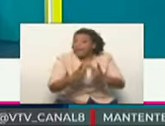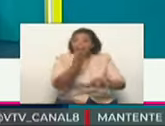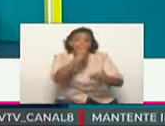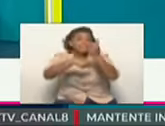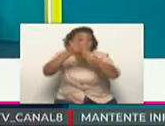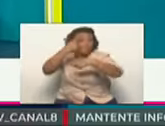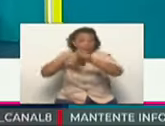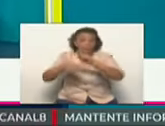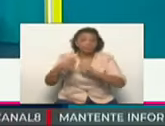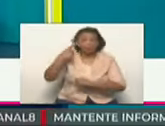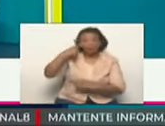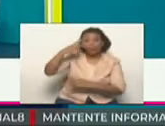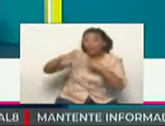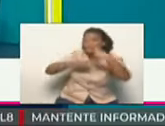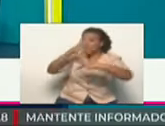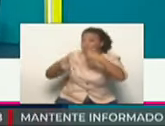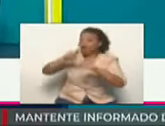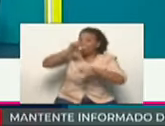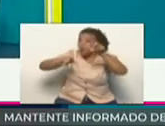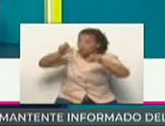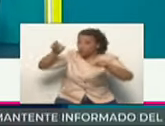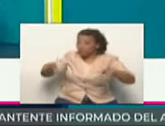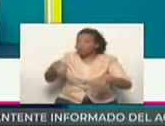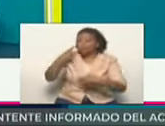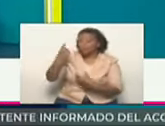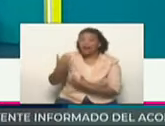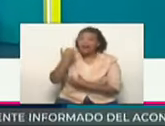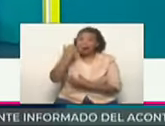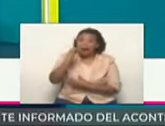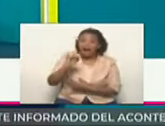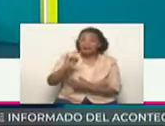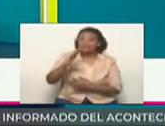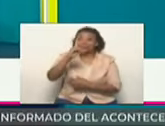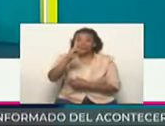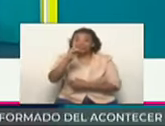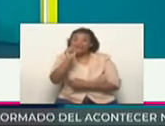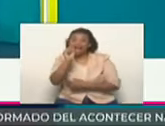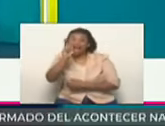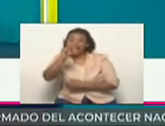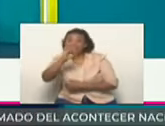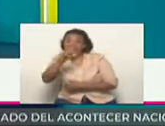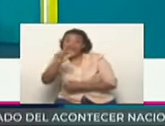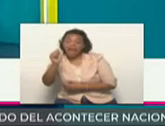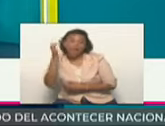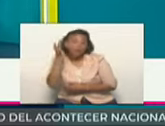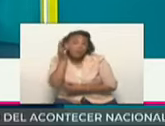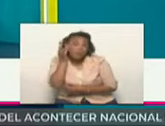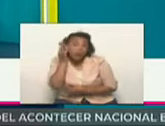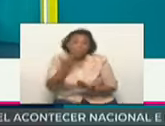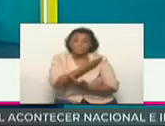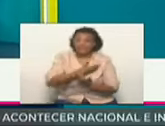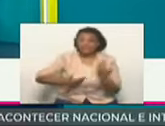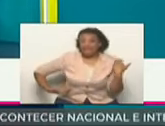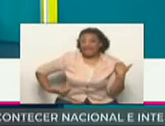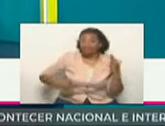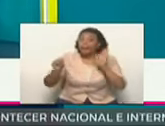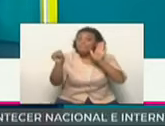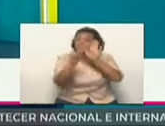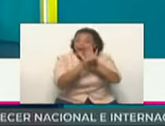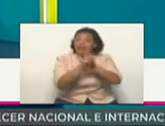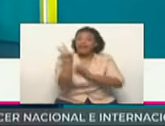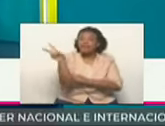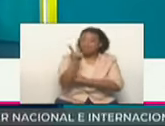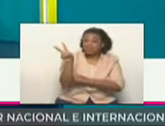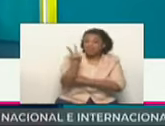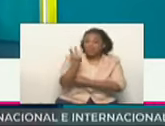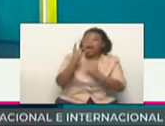exportadora. Aquí tenemos a los productores, aquí tenemos a Daniela Cabella, presidenta de Marca País,